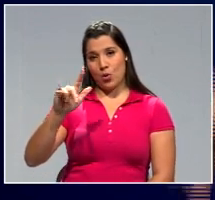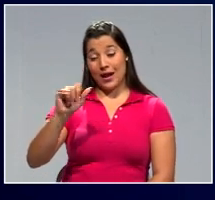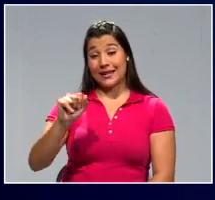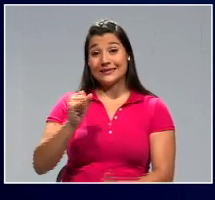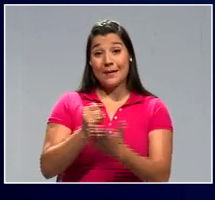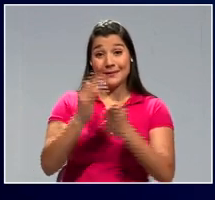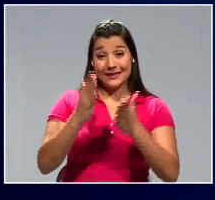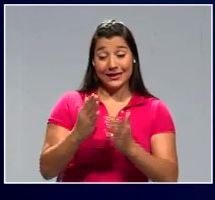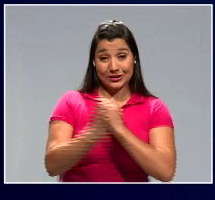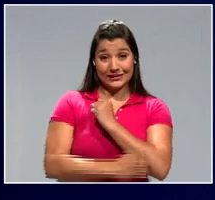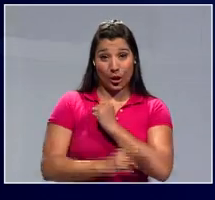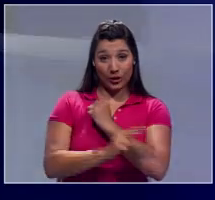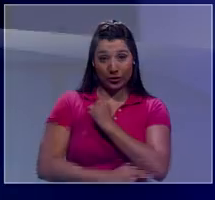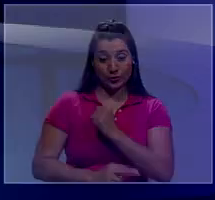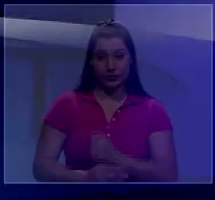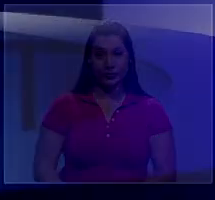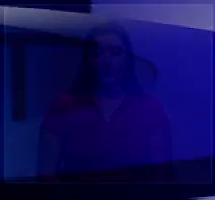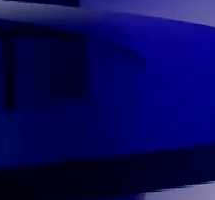de la Nación.